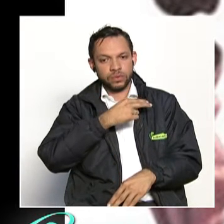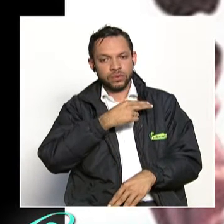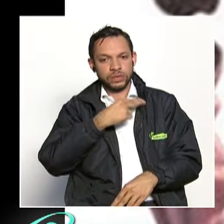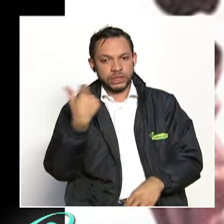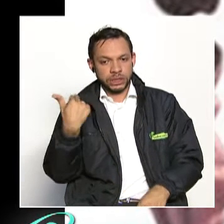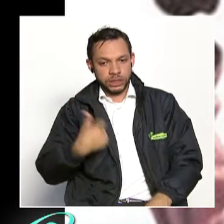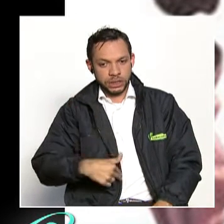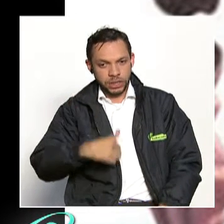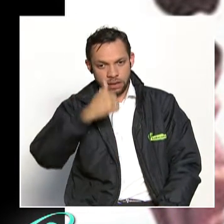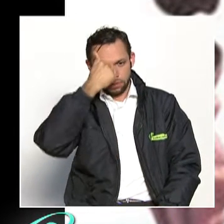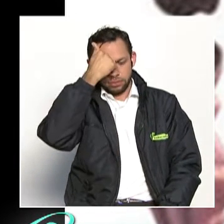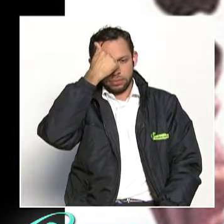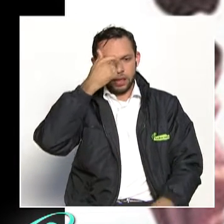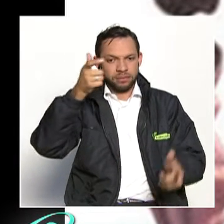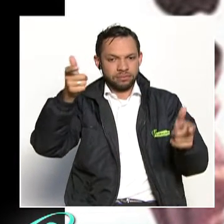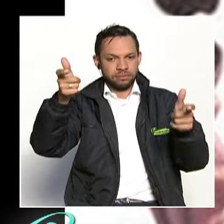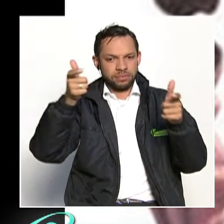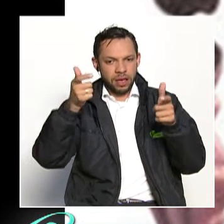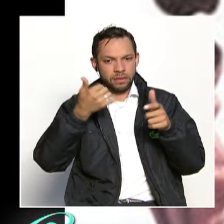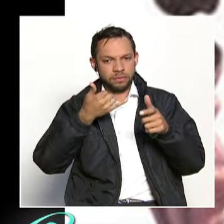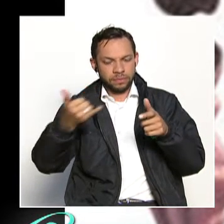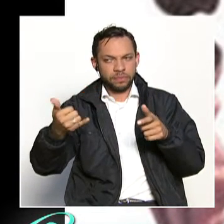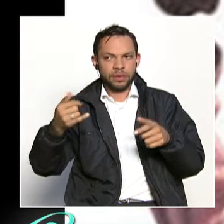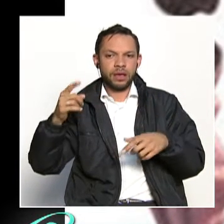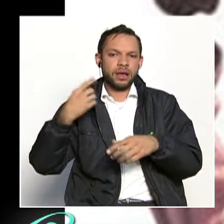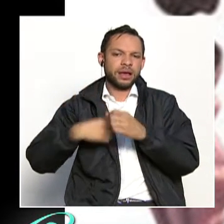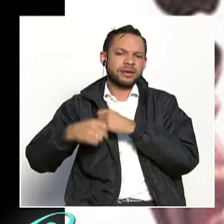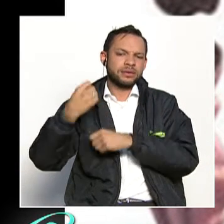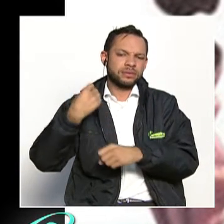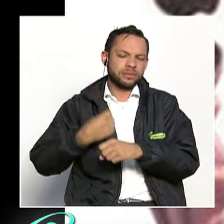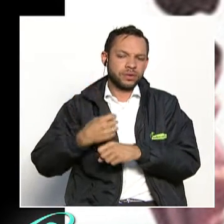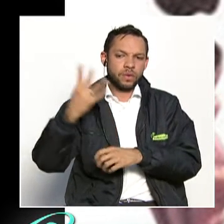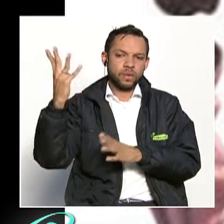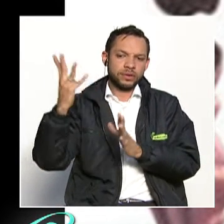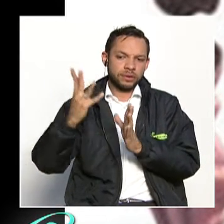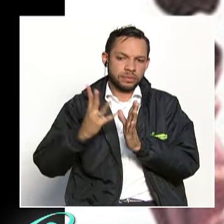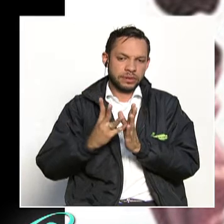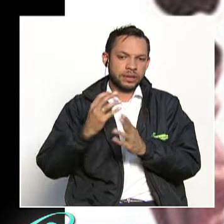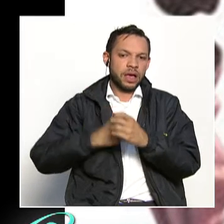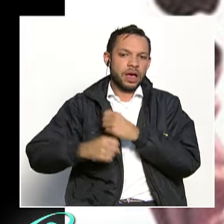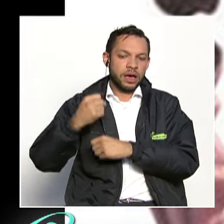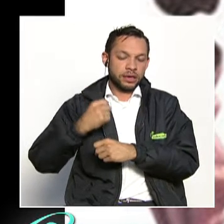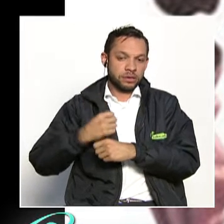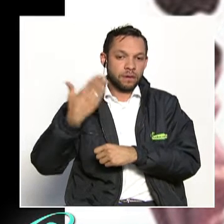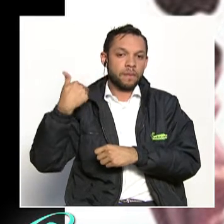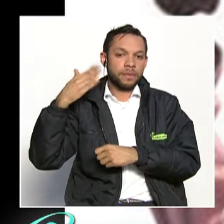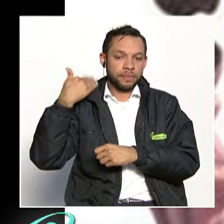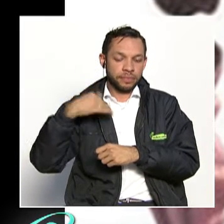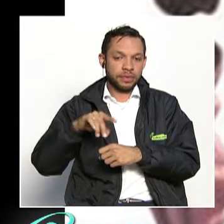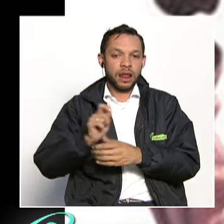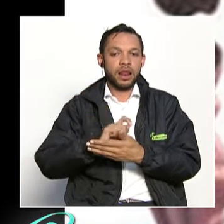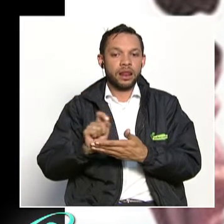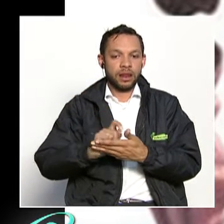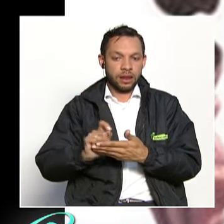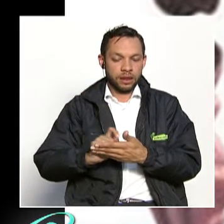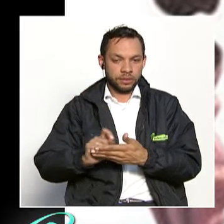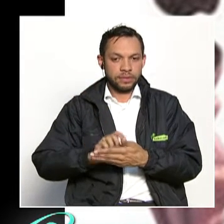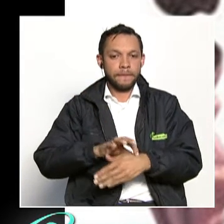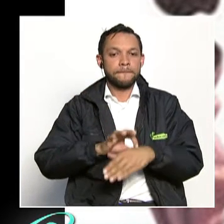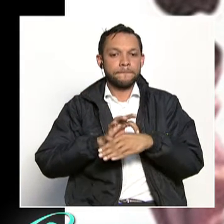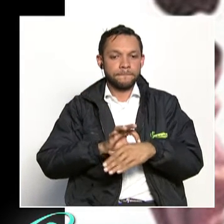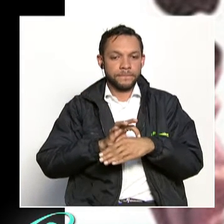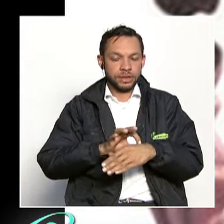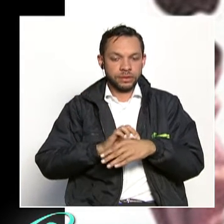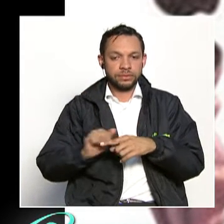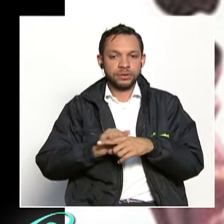Amarillo se dice que vivió hace más o menos 4.500 años. Es un tratado de medicina interna y